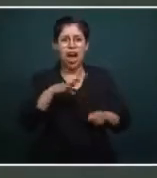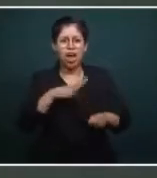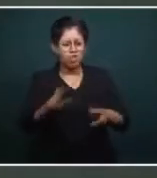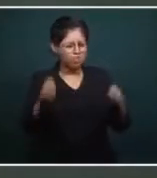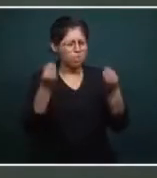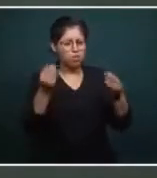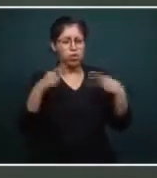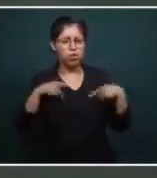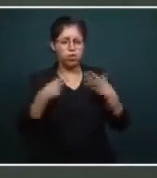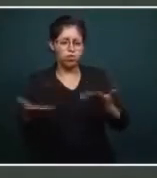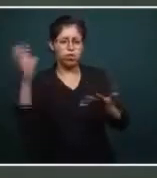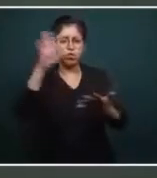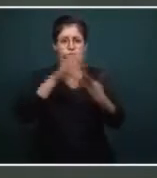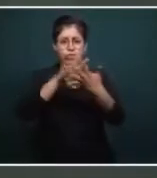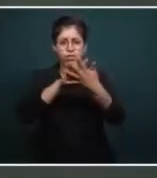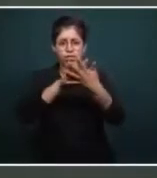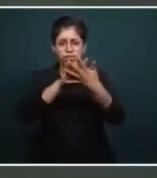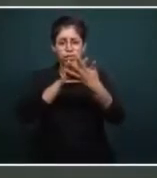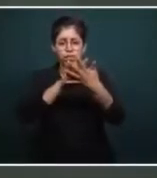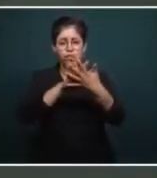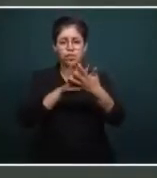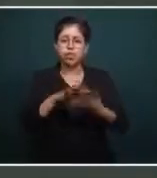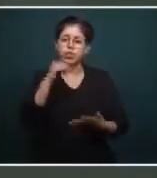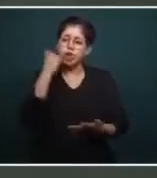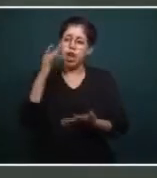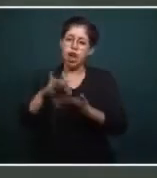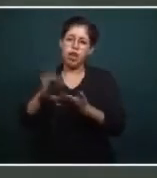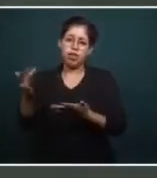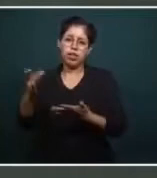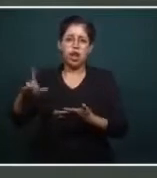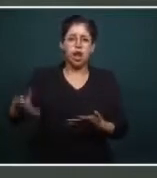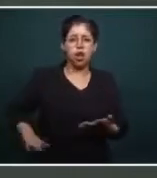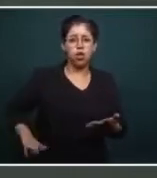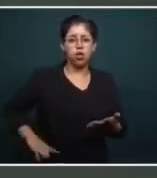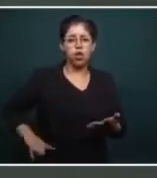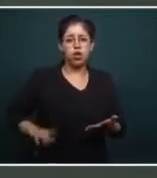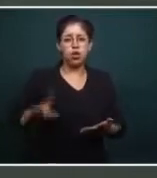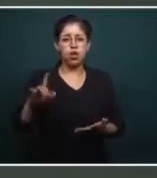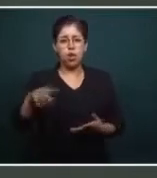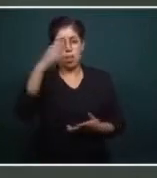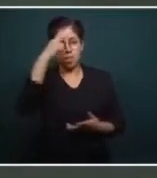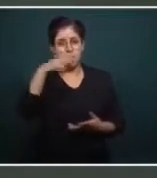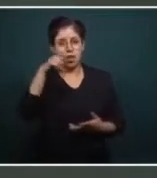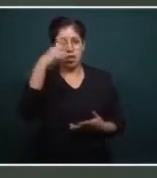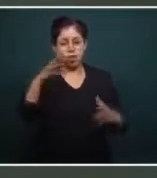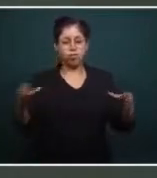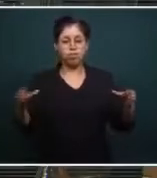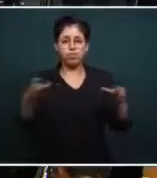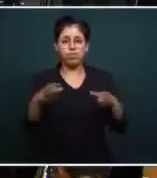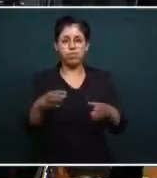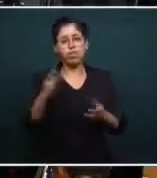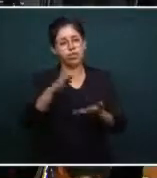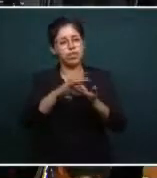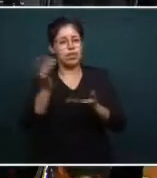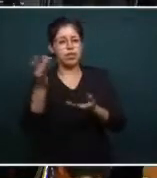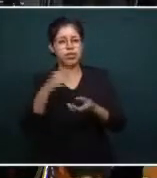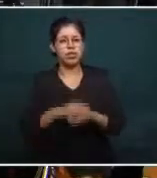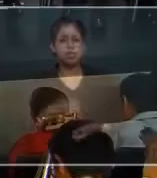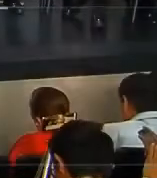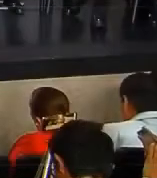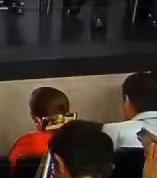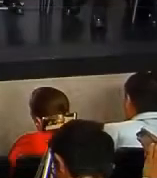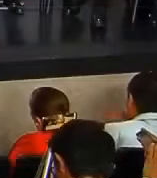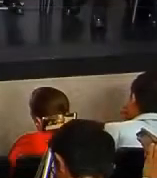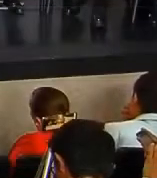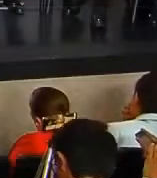de México. overpopulation in the state of Mexico Agradezco in al gobierno prison system. de México, And I en especial al appreciate secretario Durazo, the que nos ha